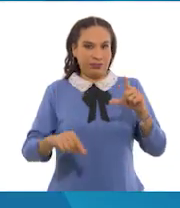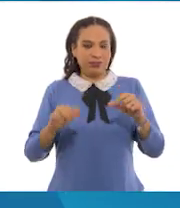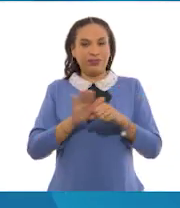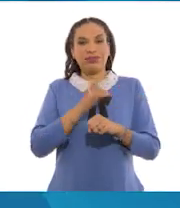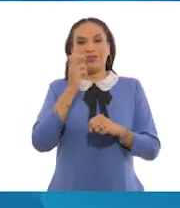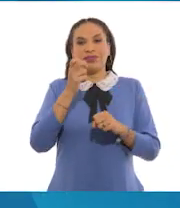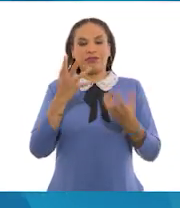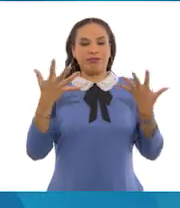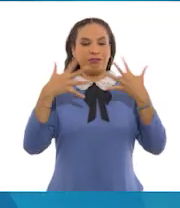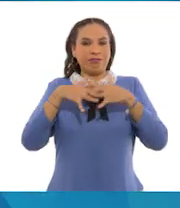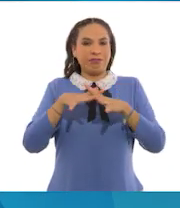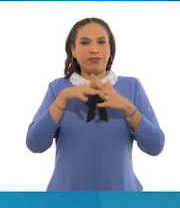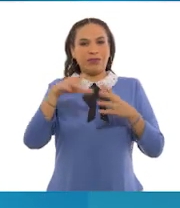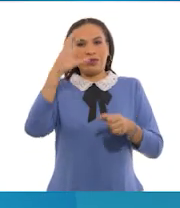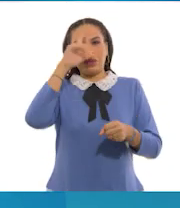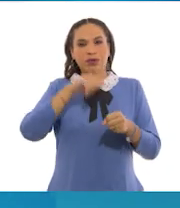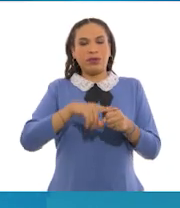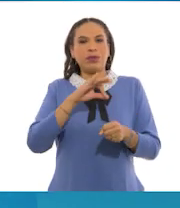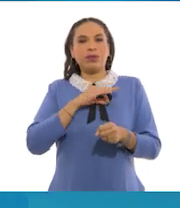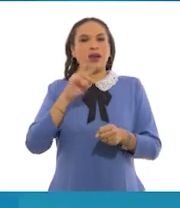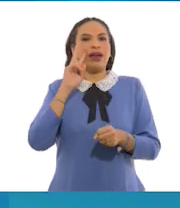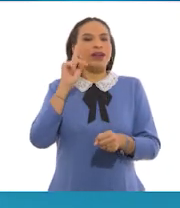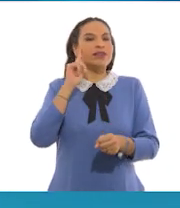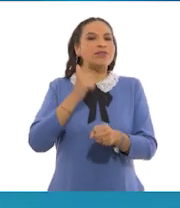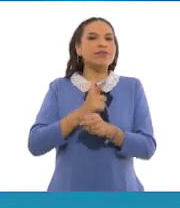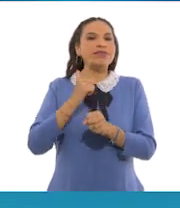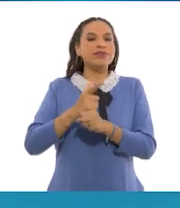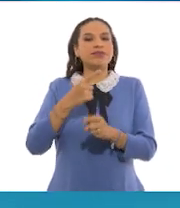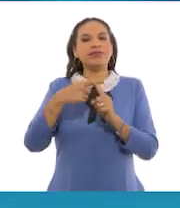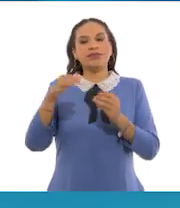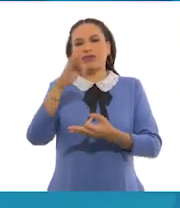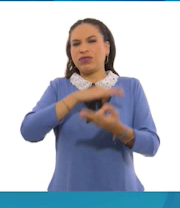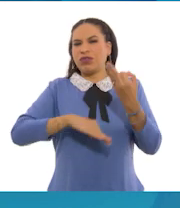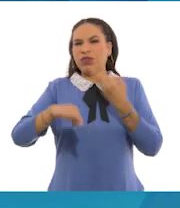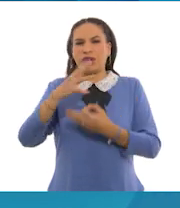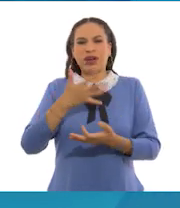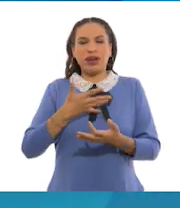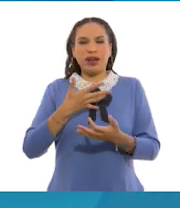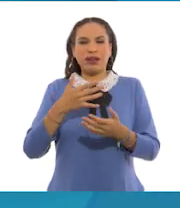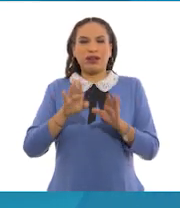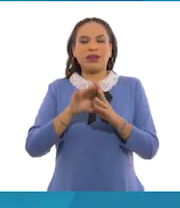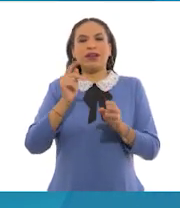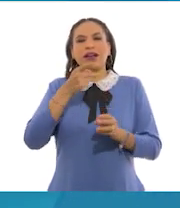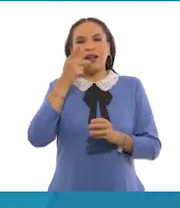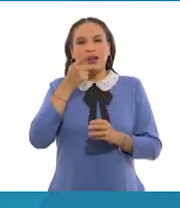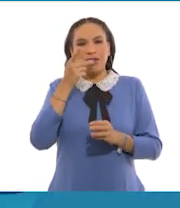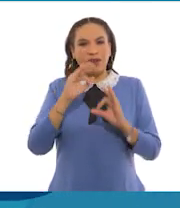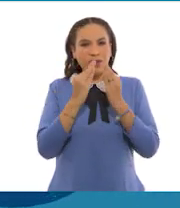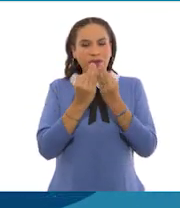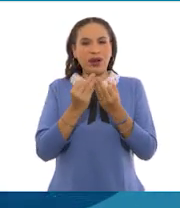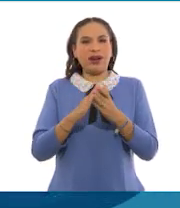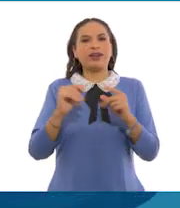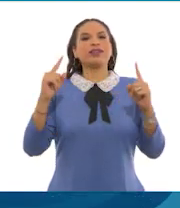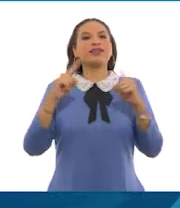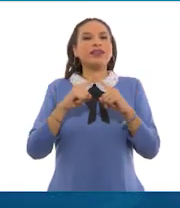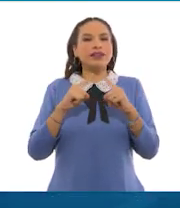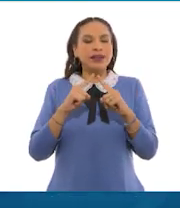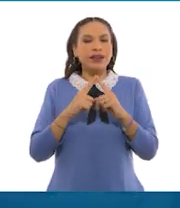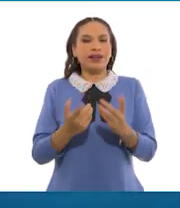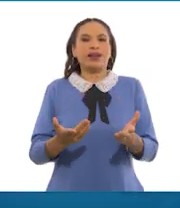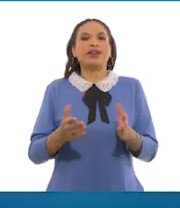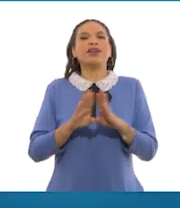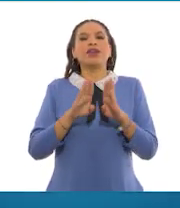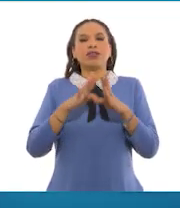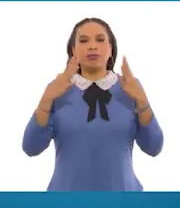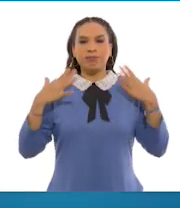hecho, el mestizaje cultural lo podemos encontrar en casi todo. En nuestra forma de hablar, en las iglesias, en nuestra